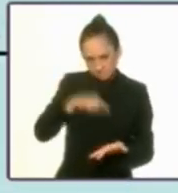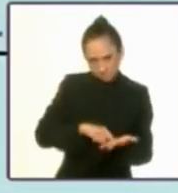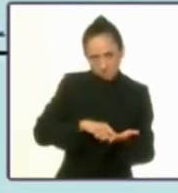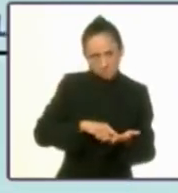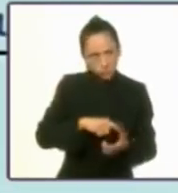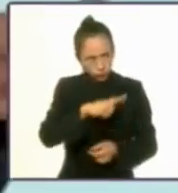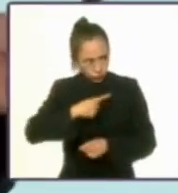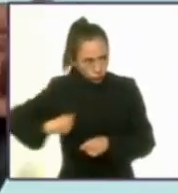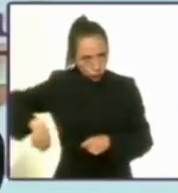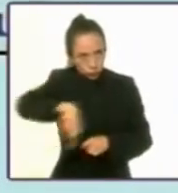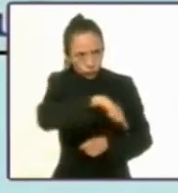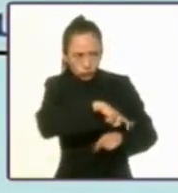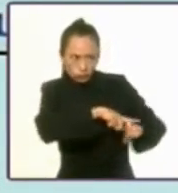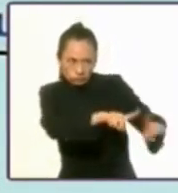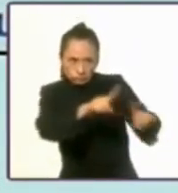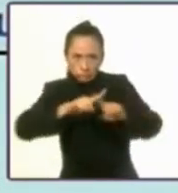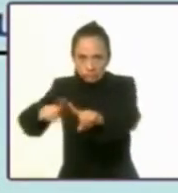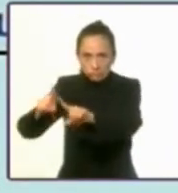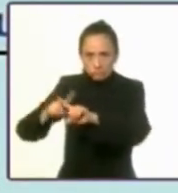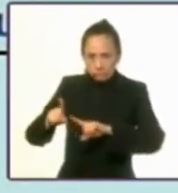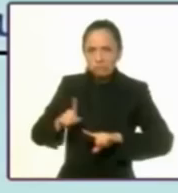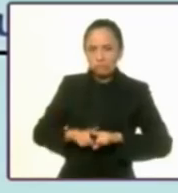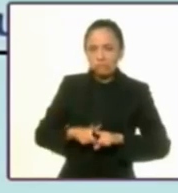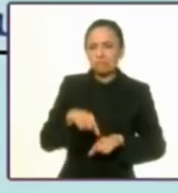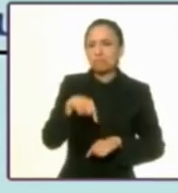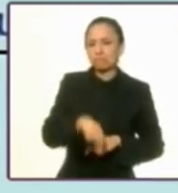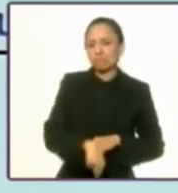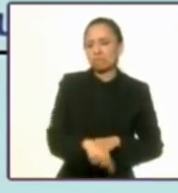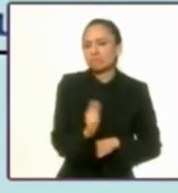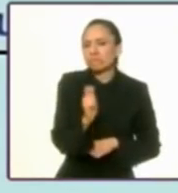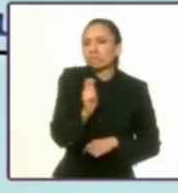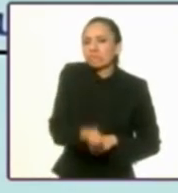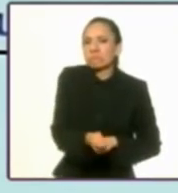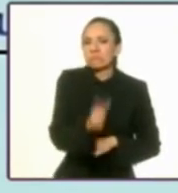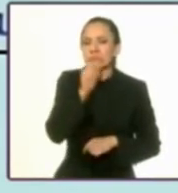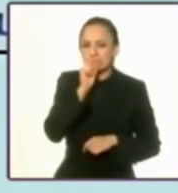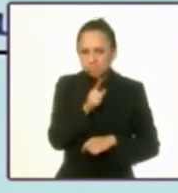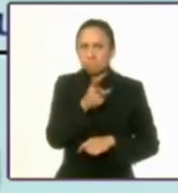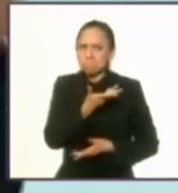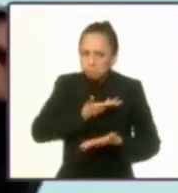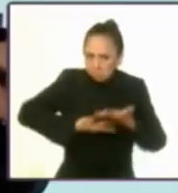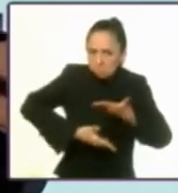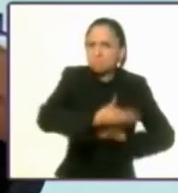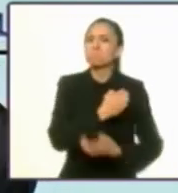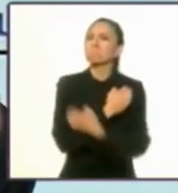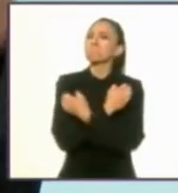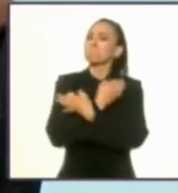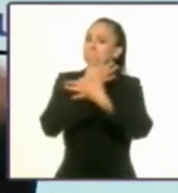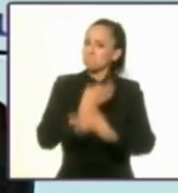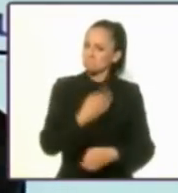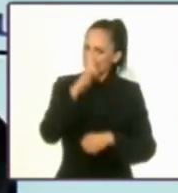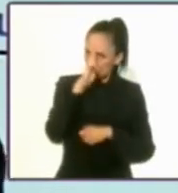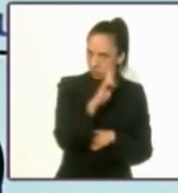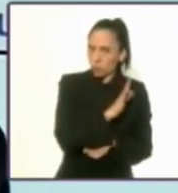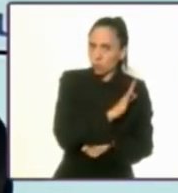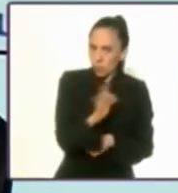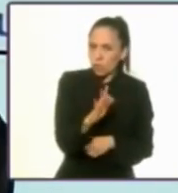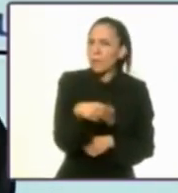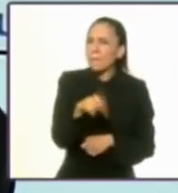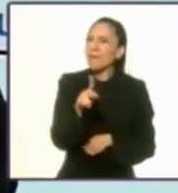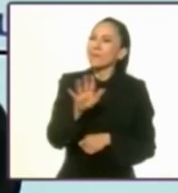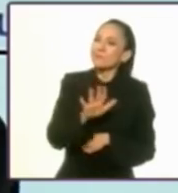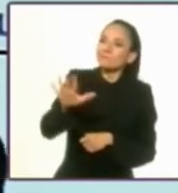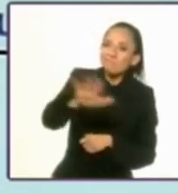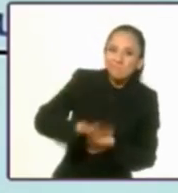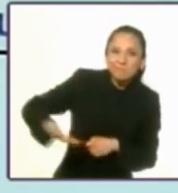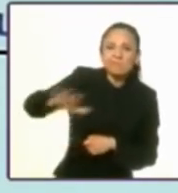aquí se pueden conllevar con civilidad pero lo que está sucediendo en las comunidades en los barrios